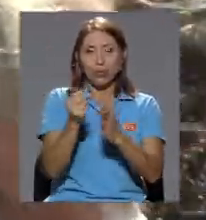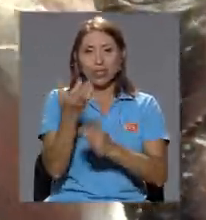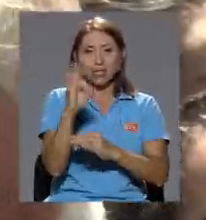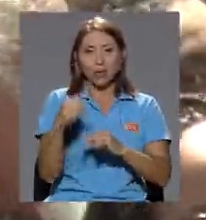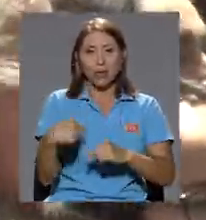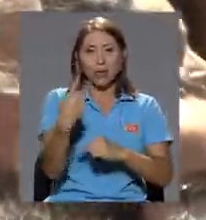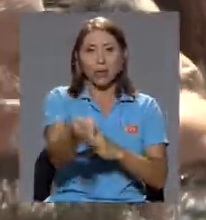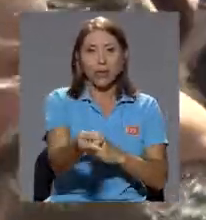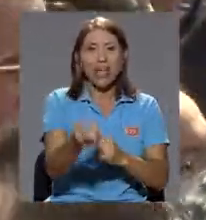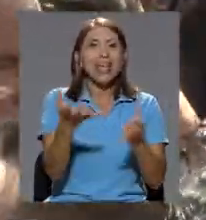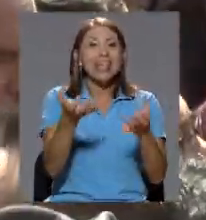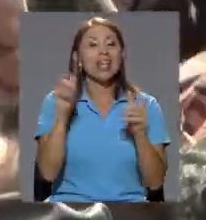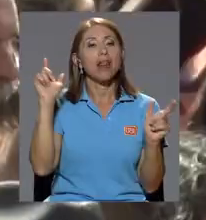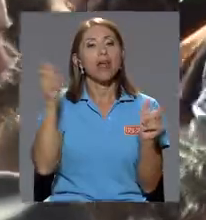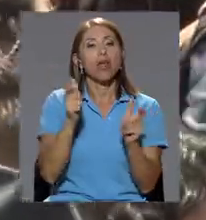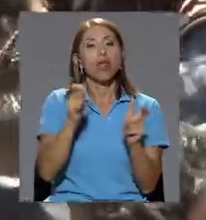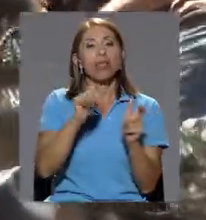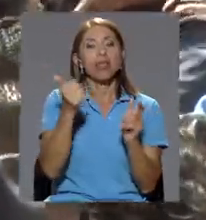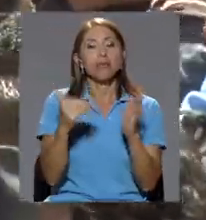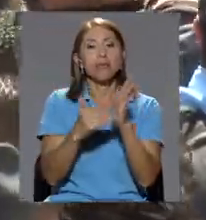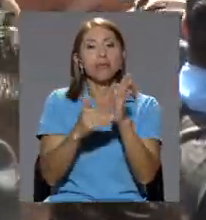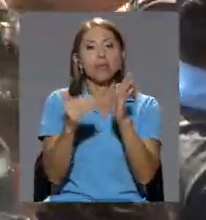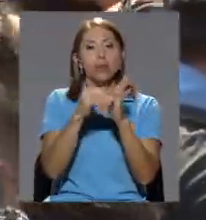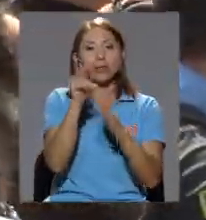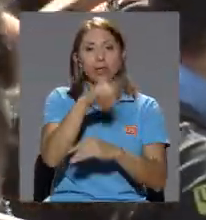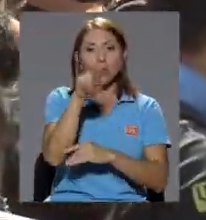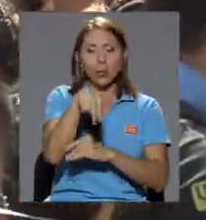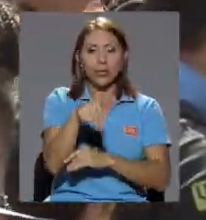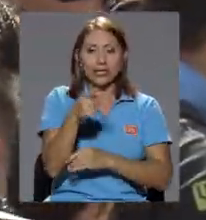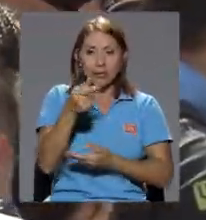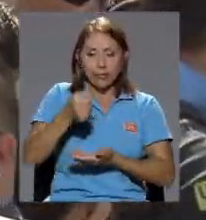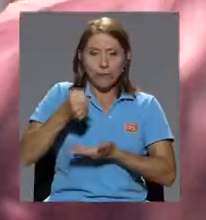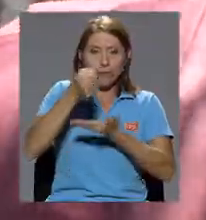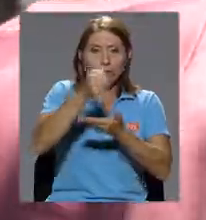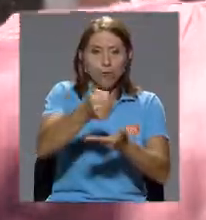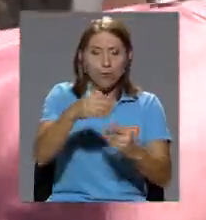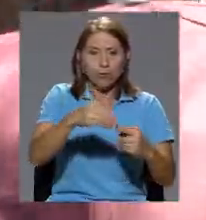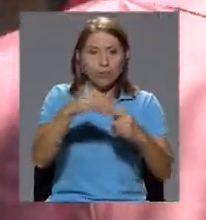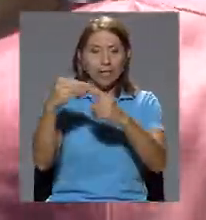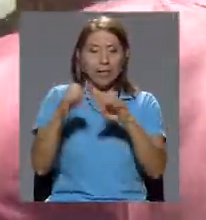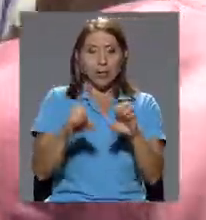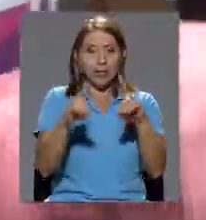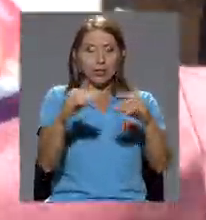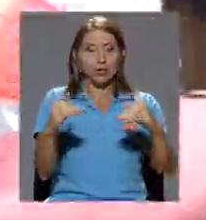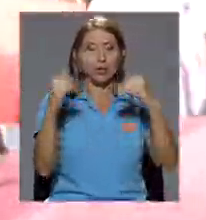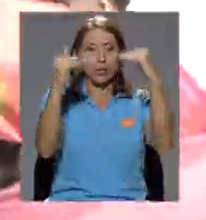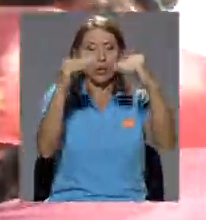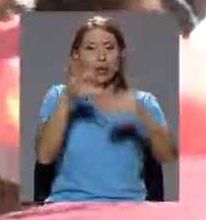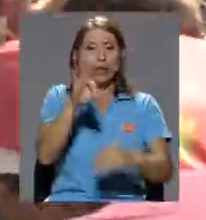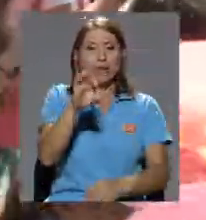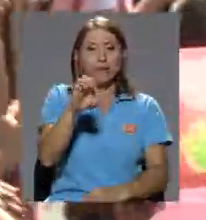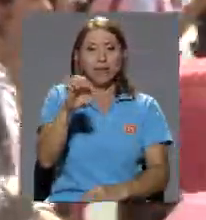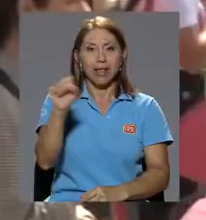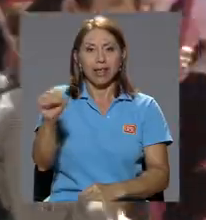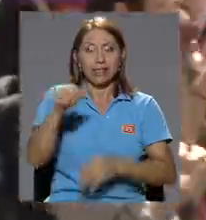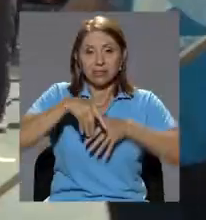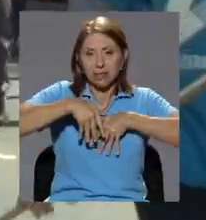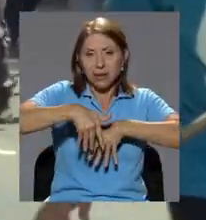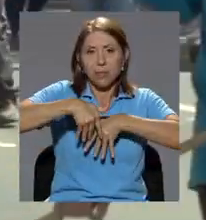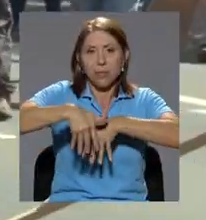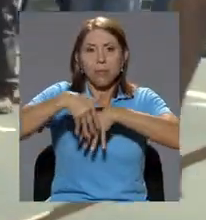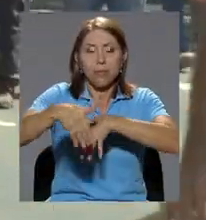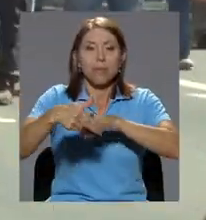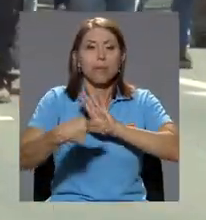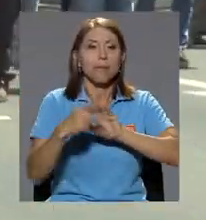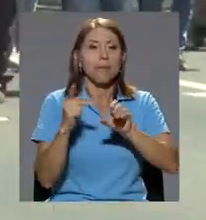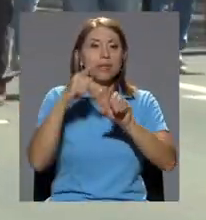pretende reducir en 10 mil millones de colones el Fondo Especial para la Educación Superior, FES. En la marcha participaron representantes